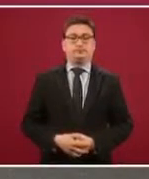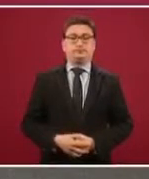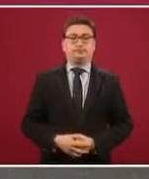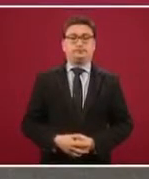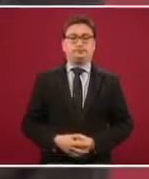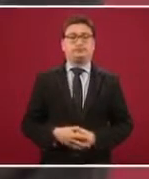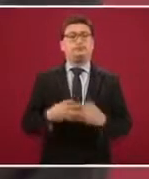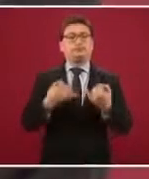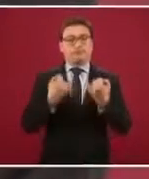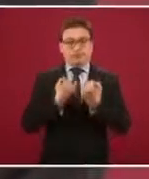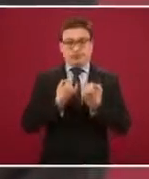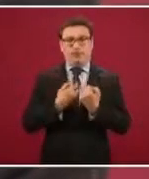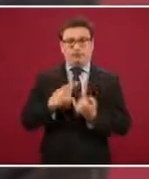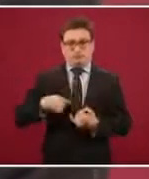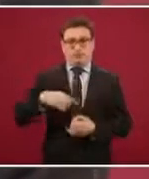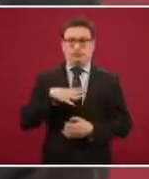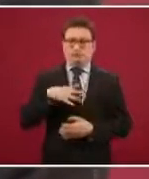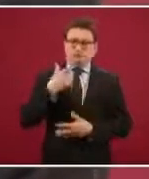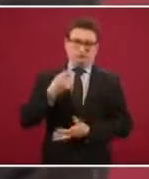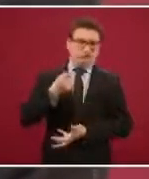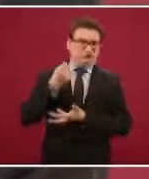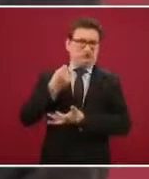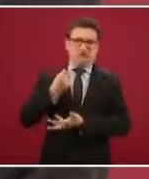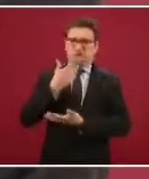tenemos un buen fondo